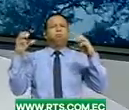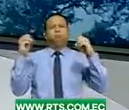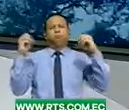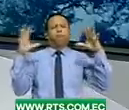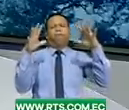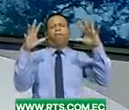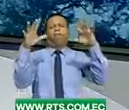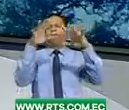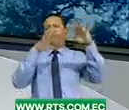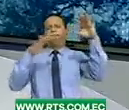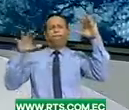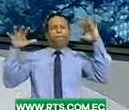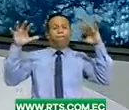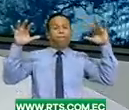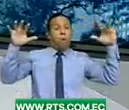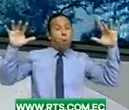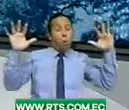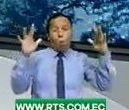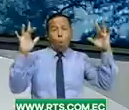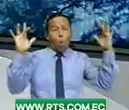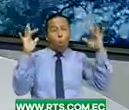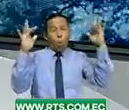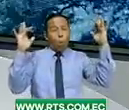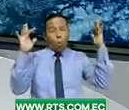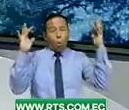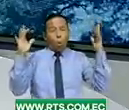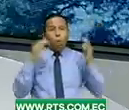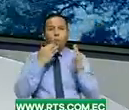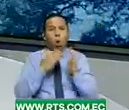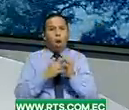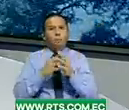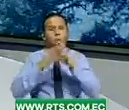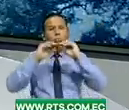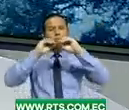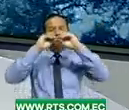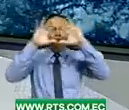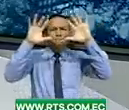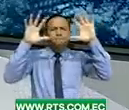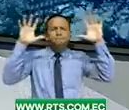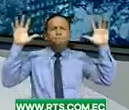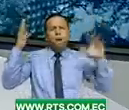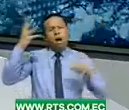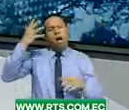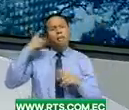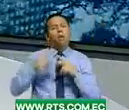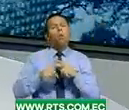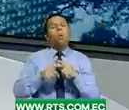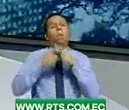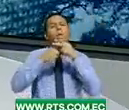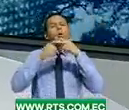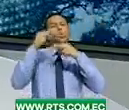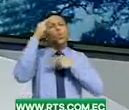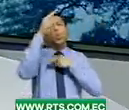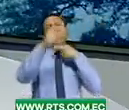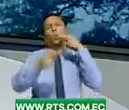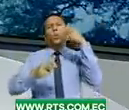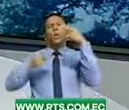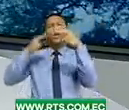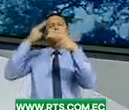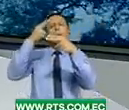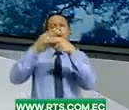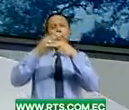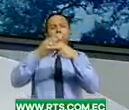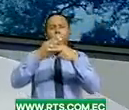el espectro de la luz nos brinda conocimientos importantes sobre el origen del universo, sobre las tecnologías en ámbitos